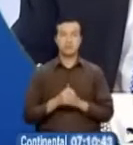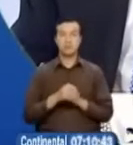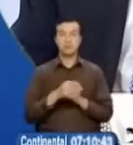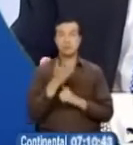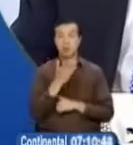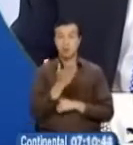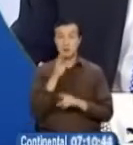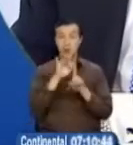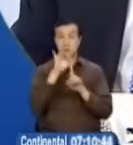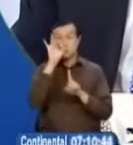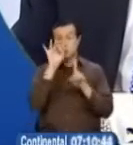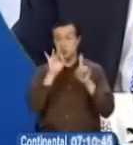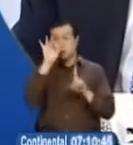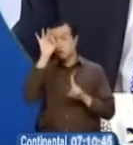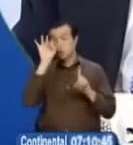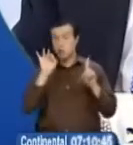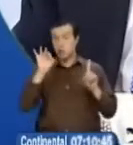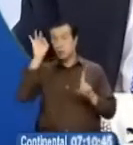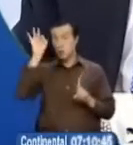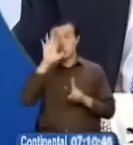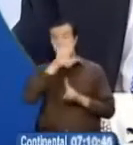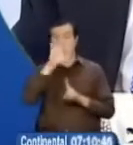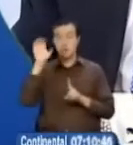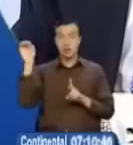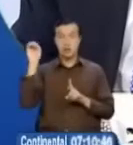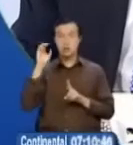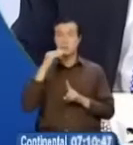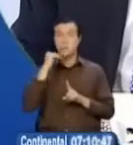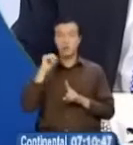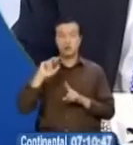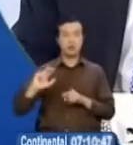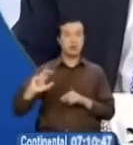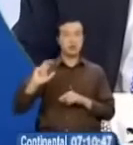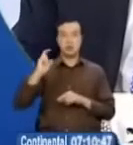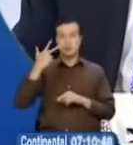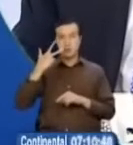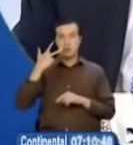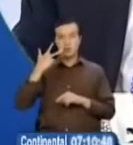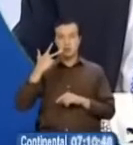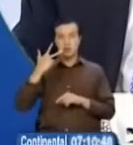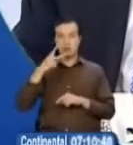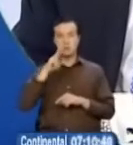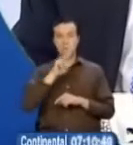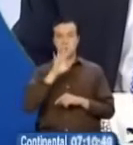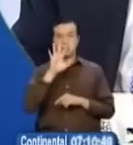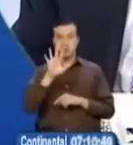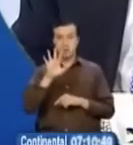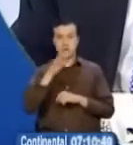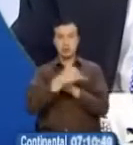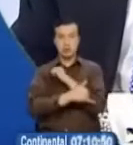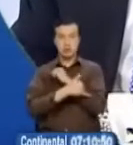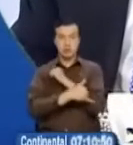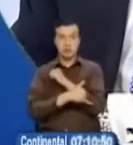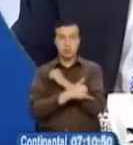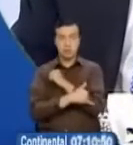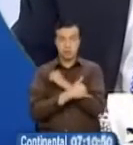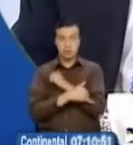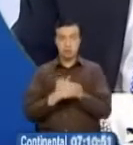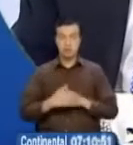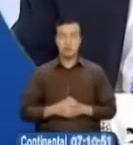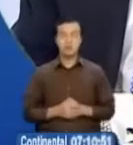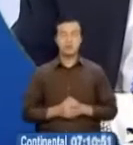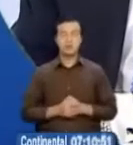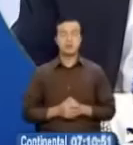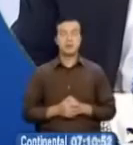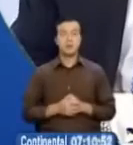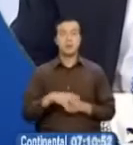estadística a nivel de los 500 mejores pasó a tercer puesto de entre los 25 países. Debo mencionar, Carlos,